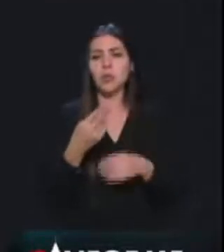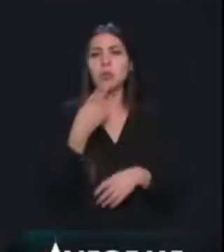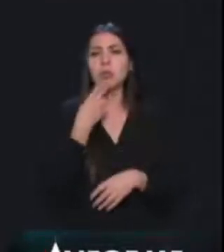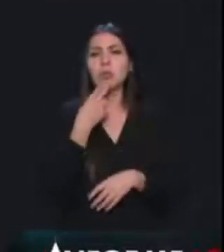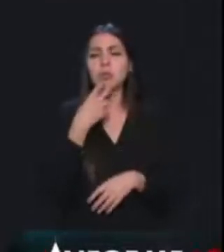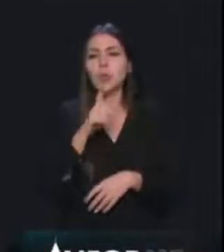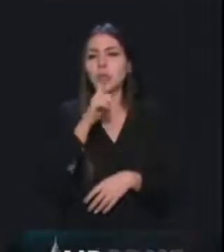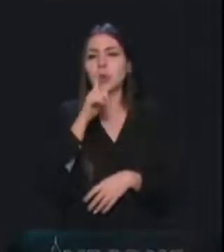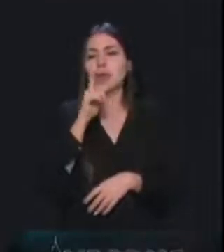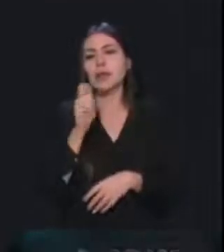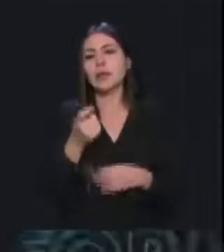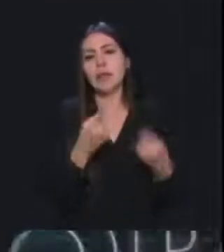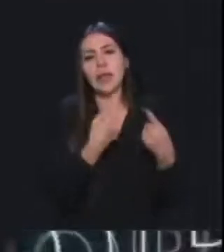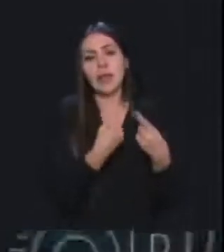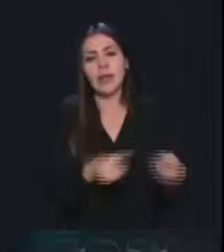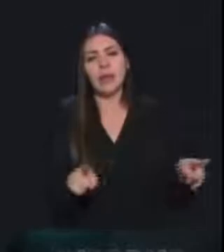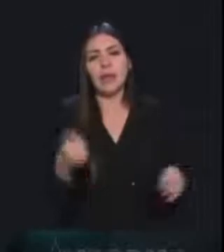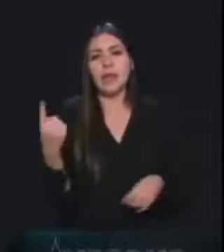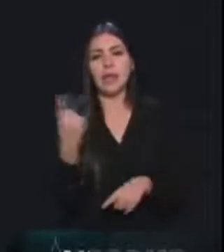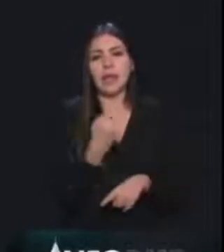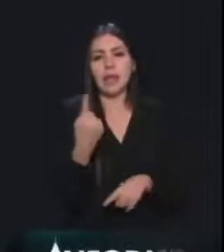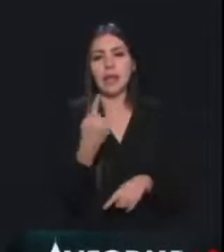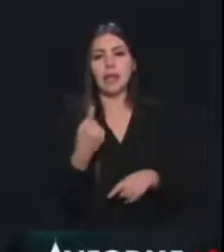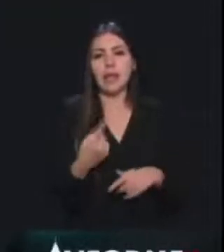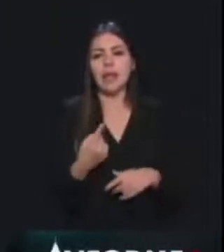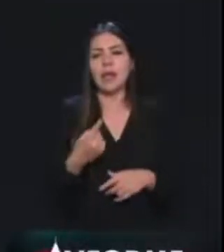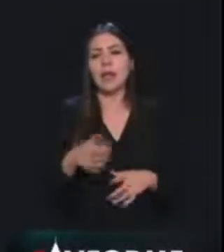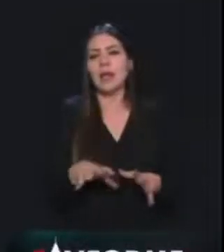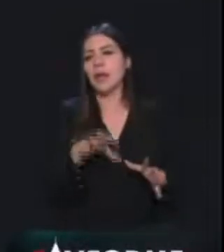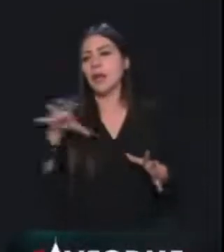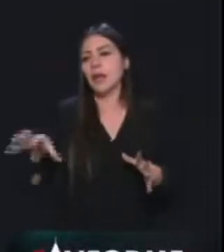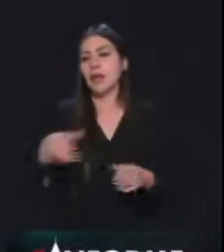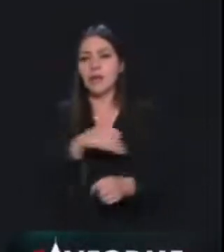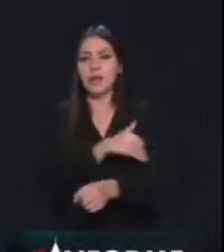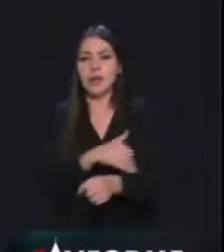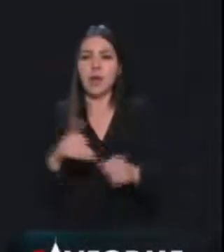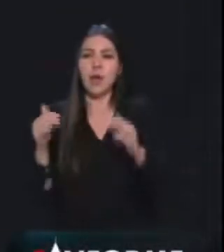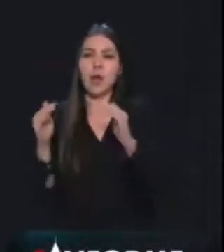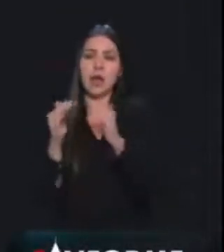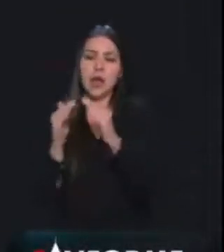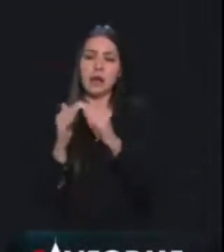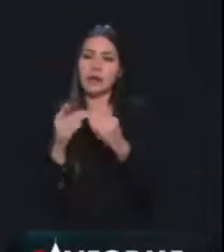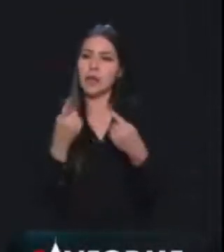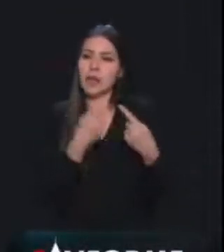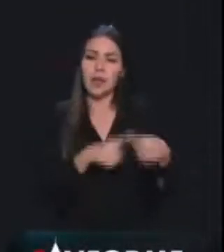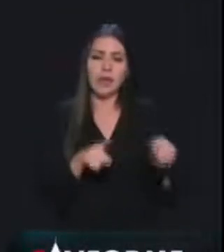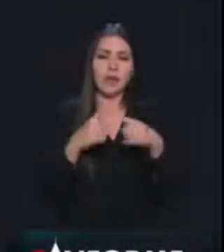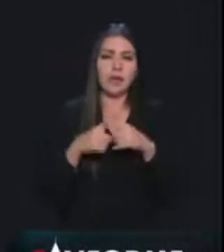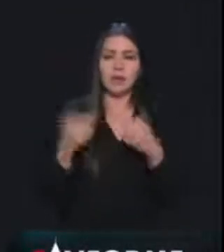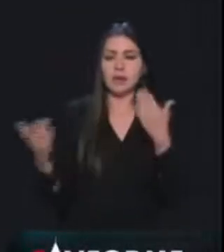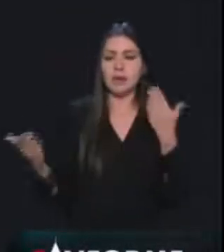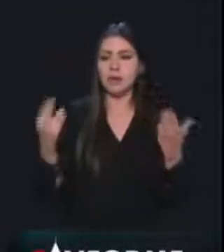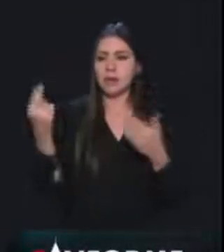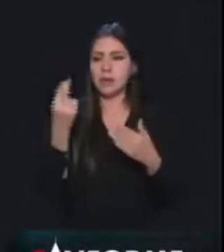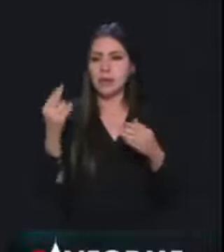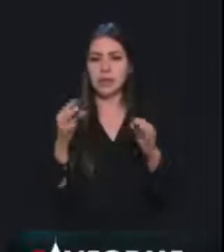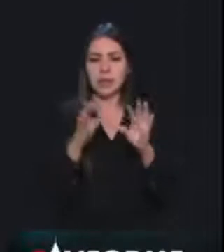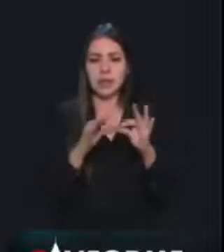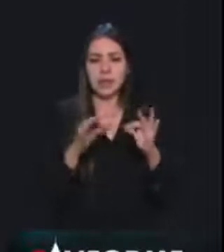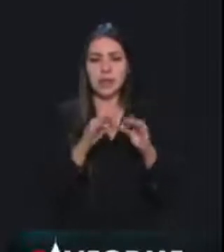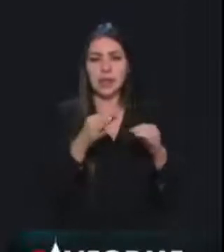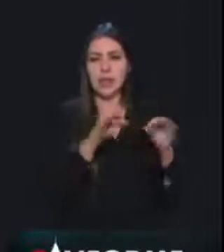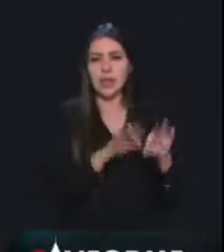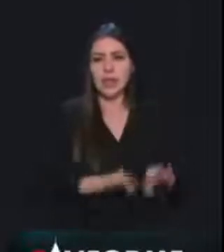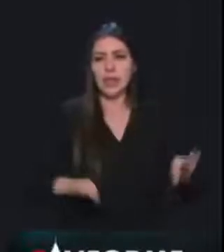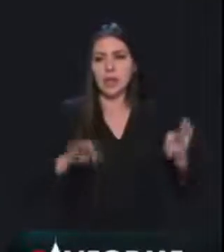utiliza, es muy distinto al esquema familiar y de hogares, ¿no? Ahí habría una distinción que sería importante tenerla. Yo,